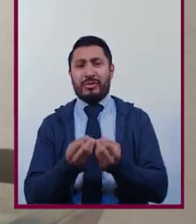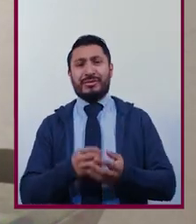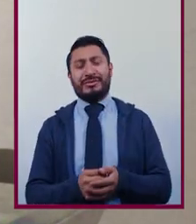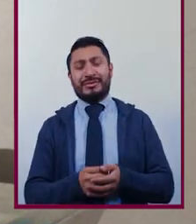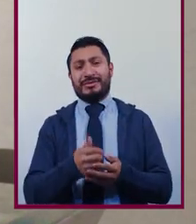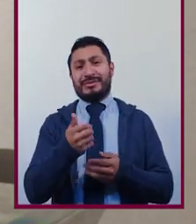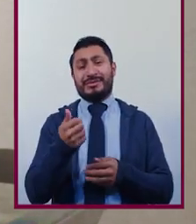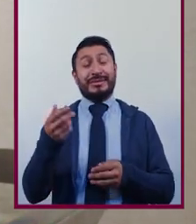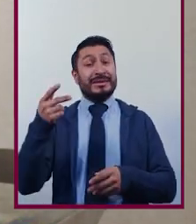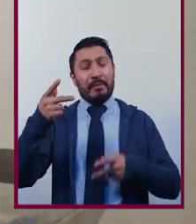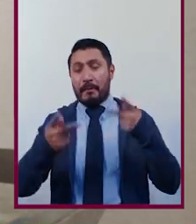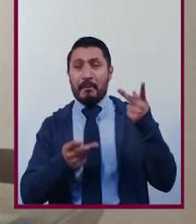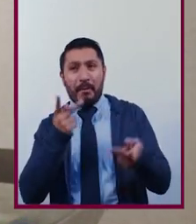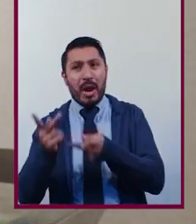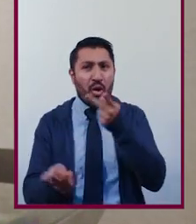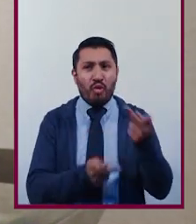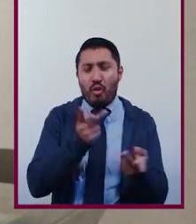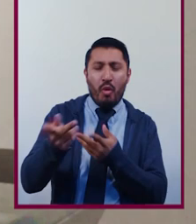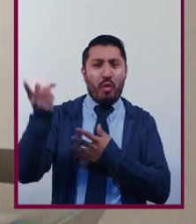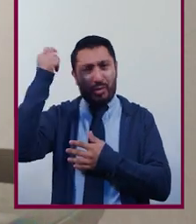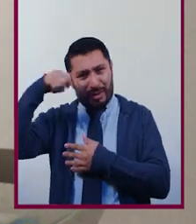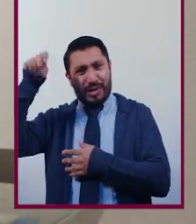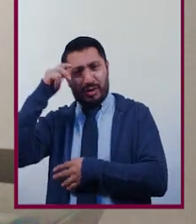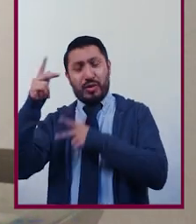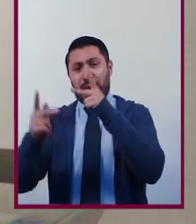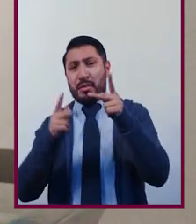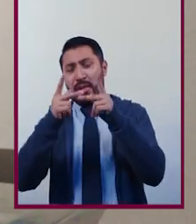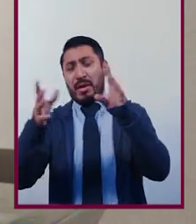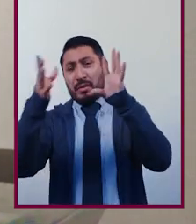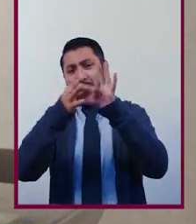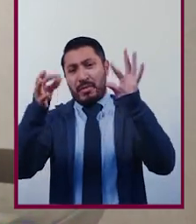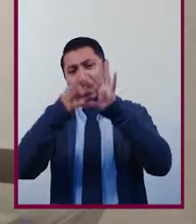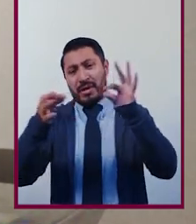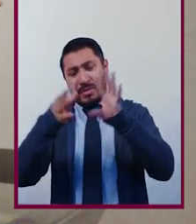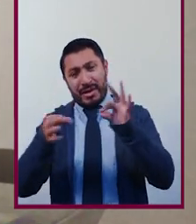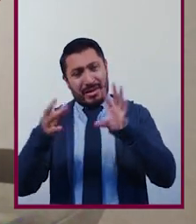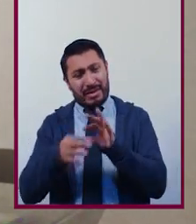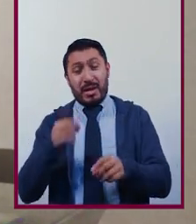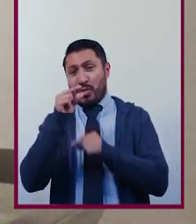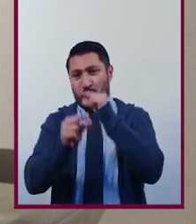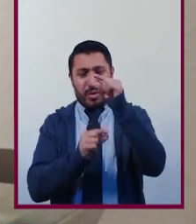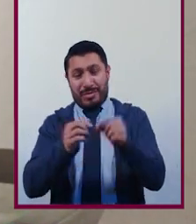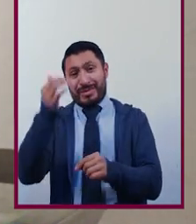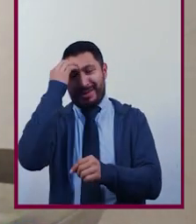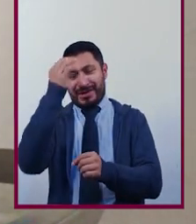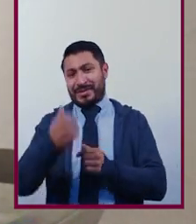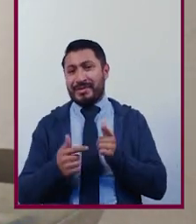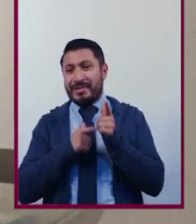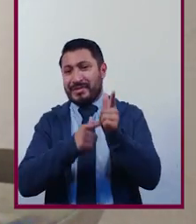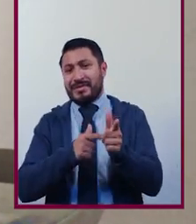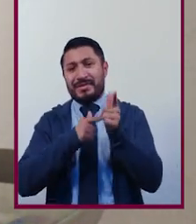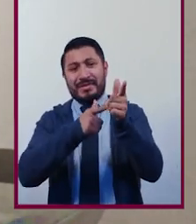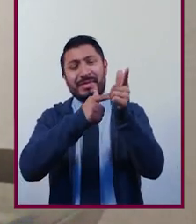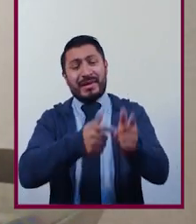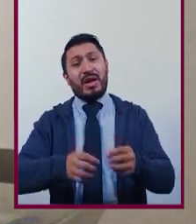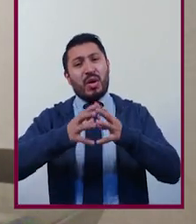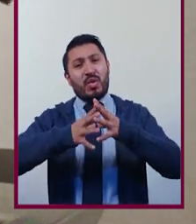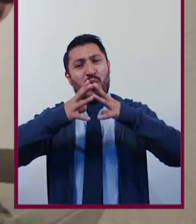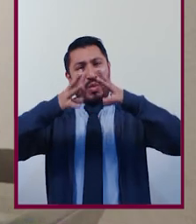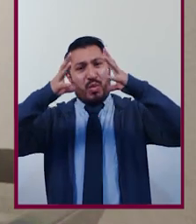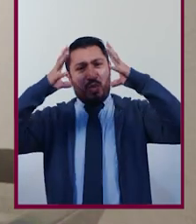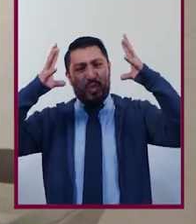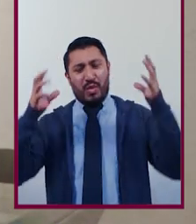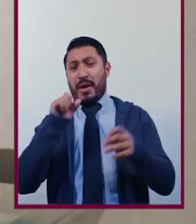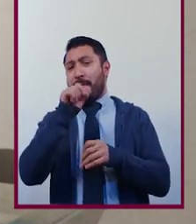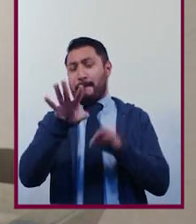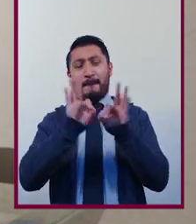A través de hacerse preguntas, una teoría va perfeccionando o desechando otra. Y así el conocimiento continúa, expandiéndose,